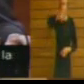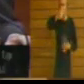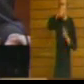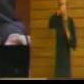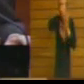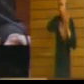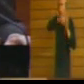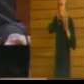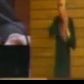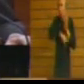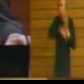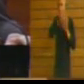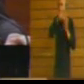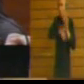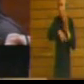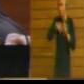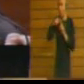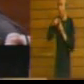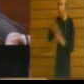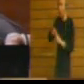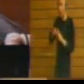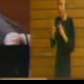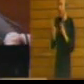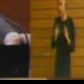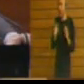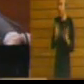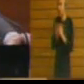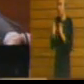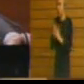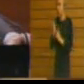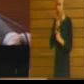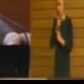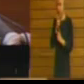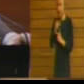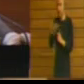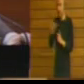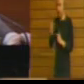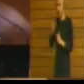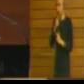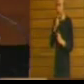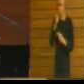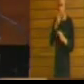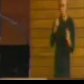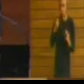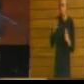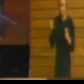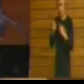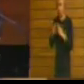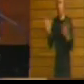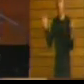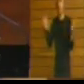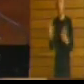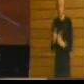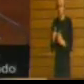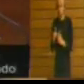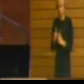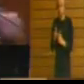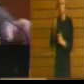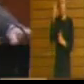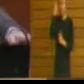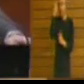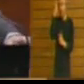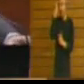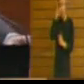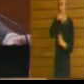que posibilitaba la reducción de las sesiones semanales en inglés en los centros públicos y concertados. ¿Y saben ustedes con quiénes